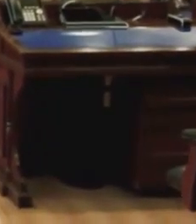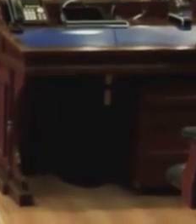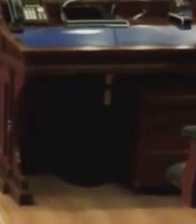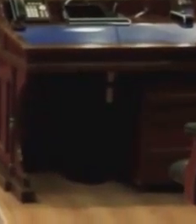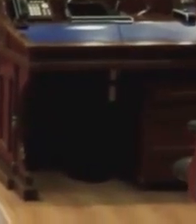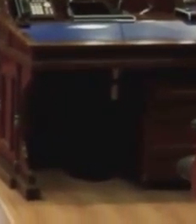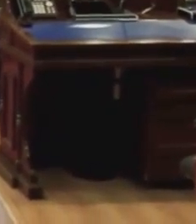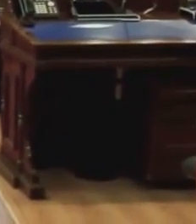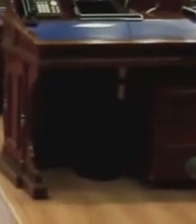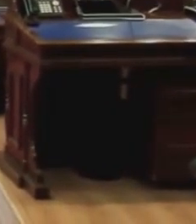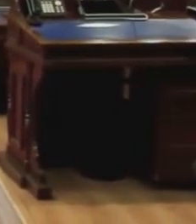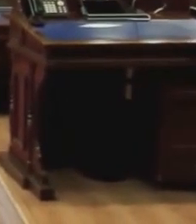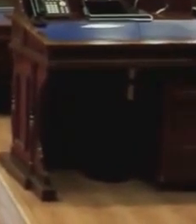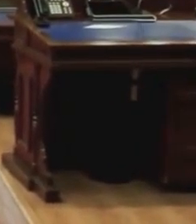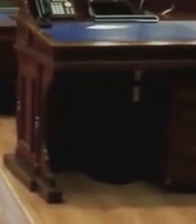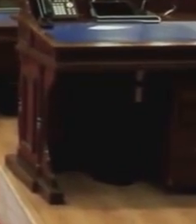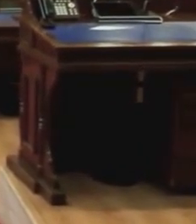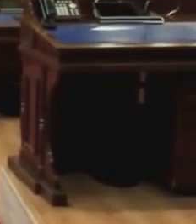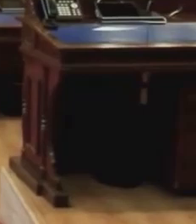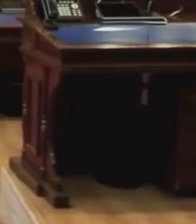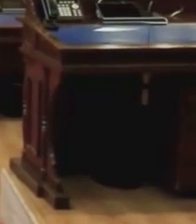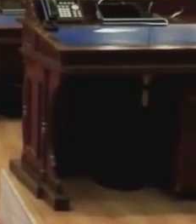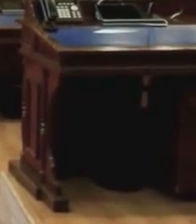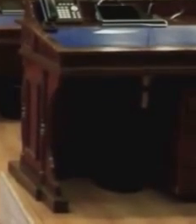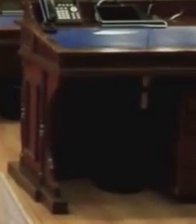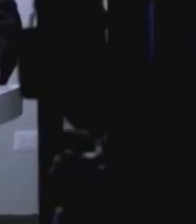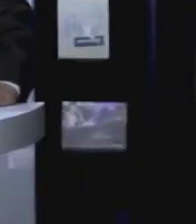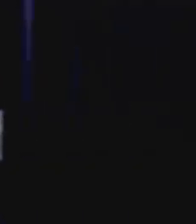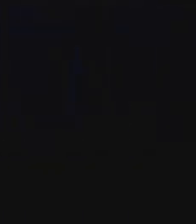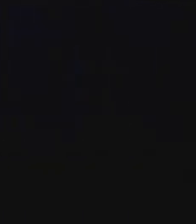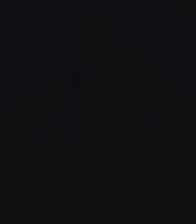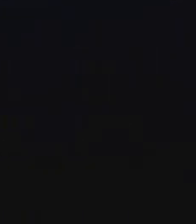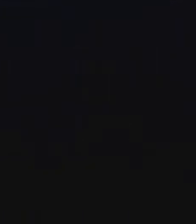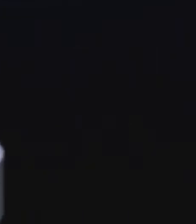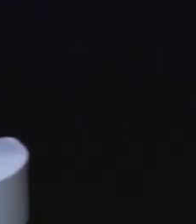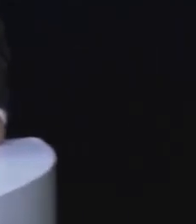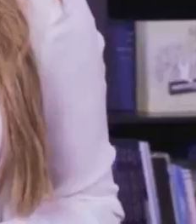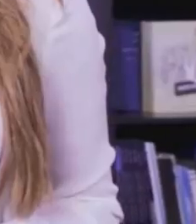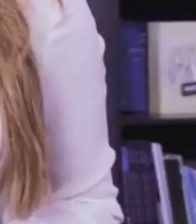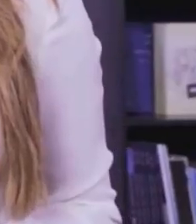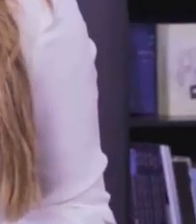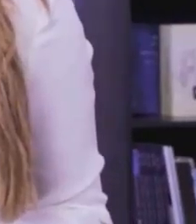de los legisladores y las opiniones de los diversos grupos parlamentarios.